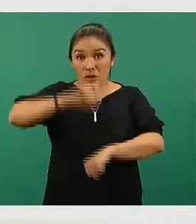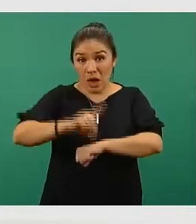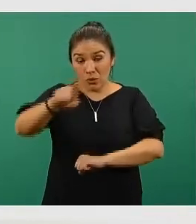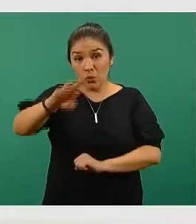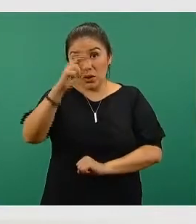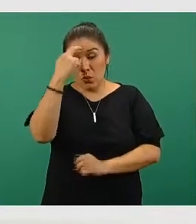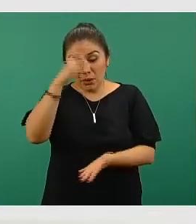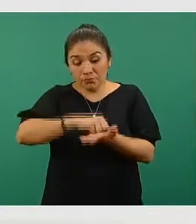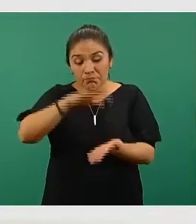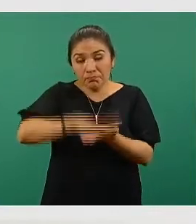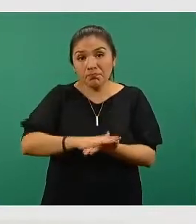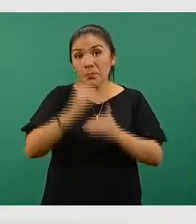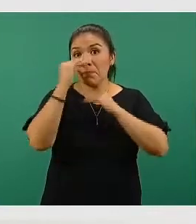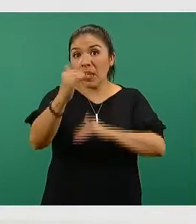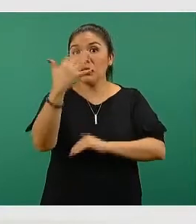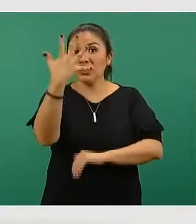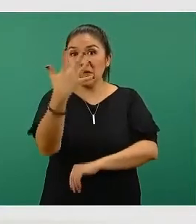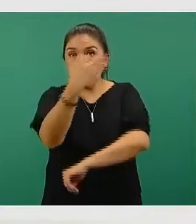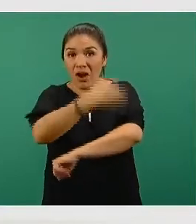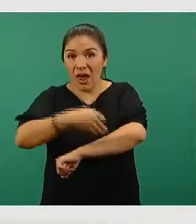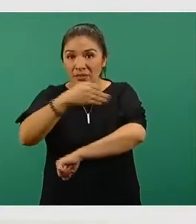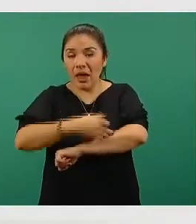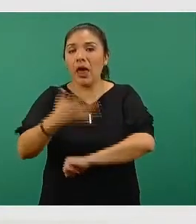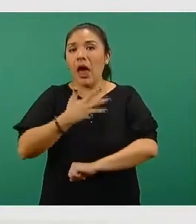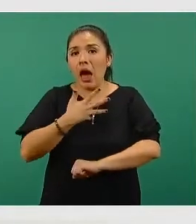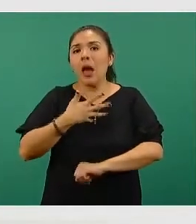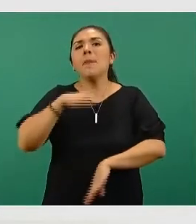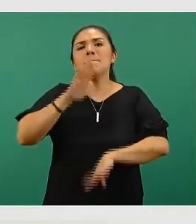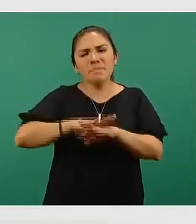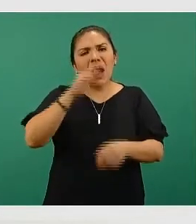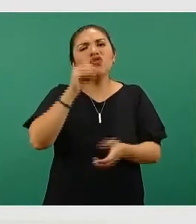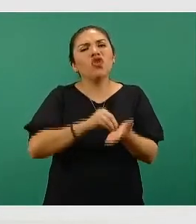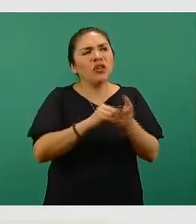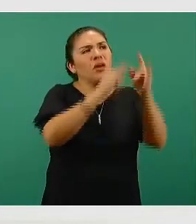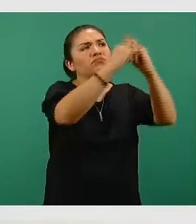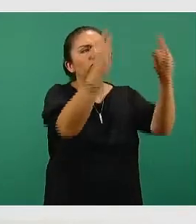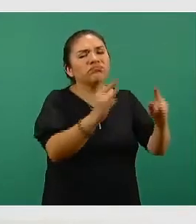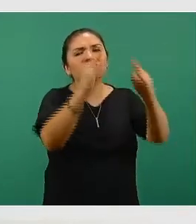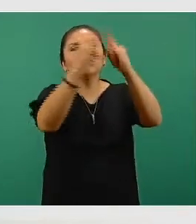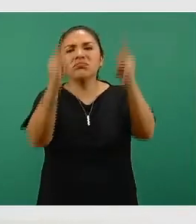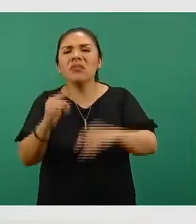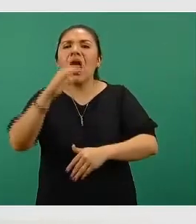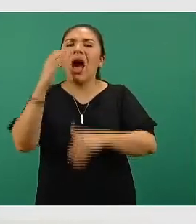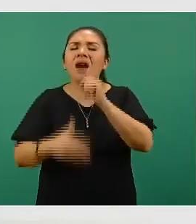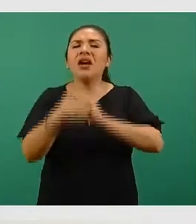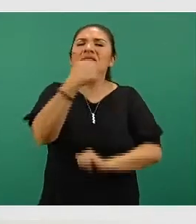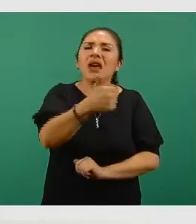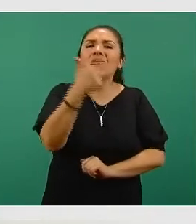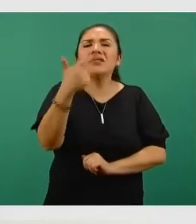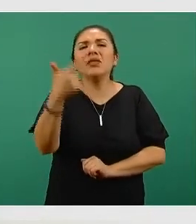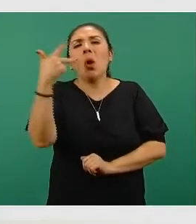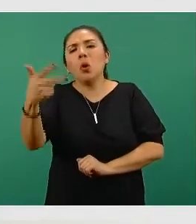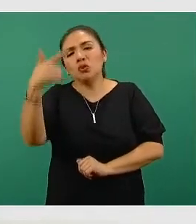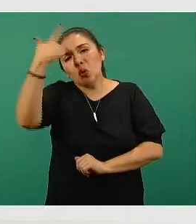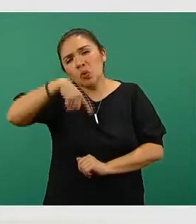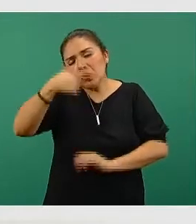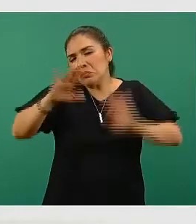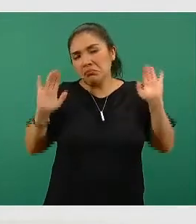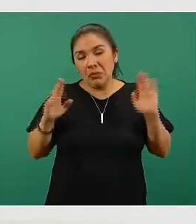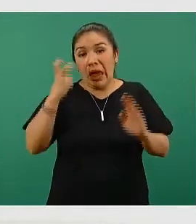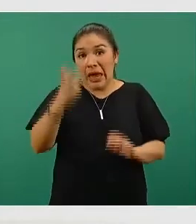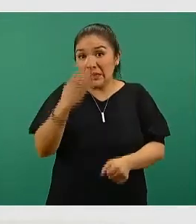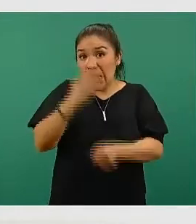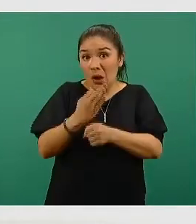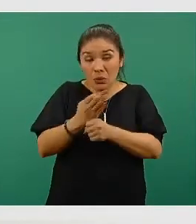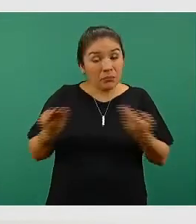el corte de las 5 de la tarde, todavía hay muchos puestos de vacunación activos que van cerrando a las 6, 7, 8, entonces por eso el